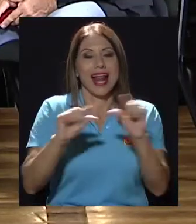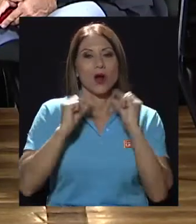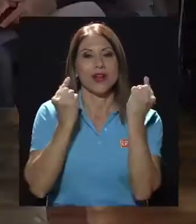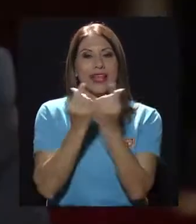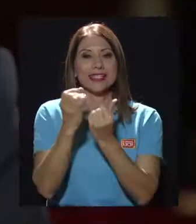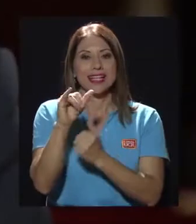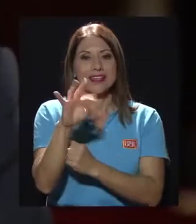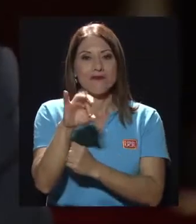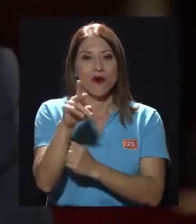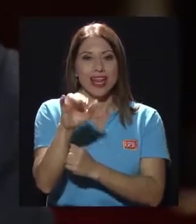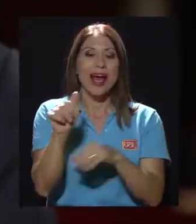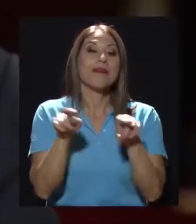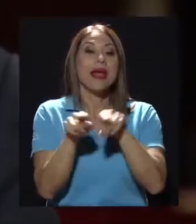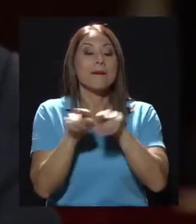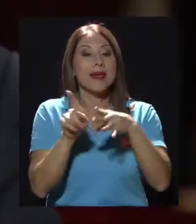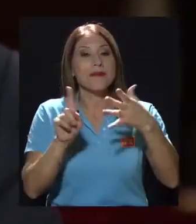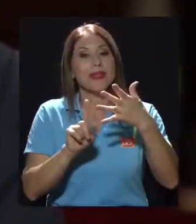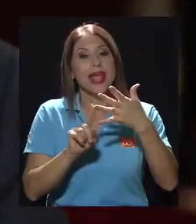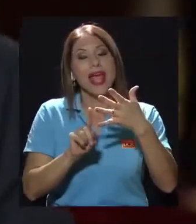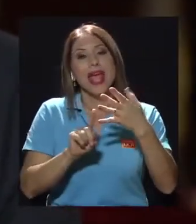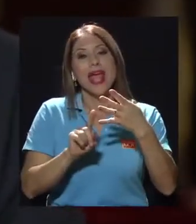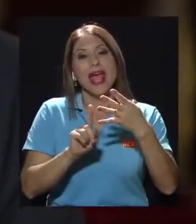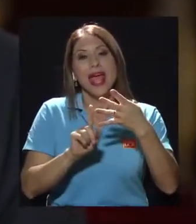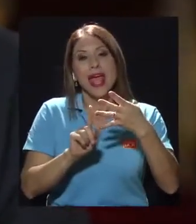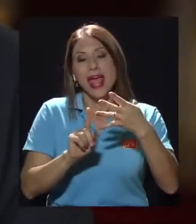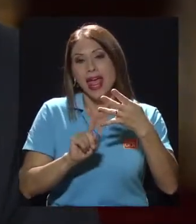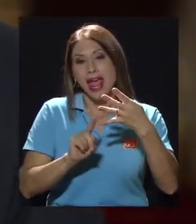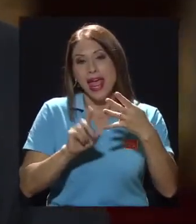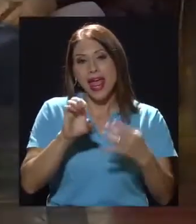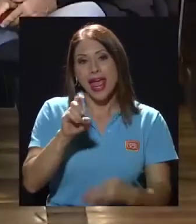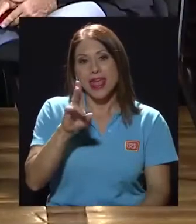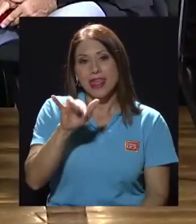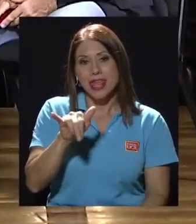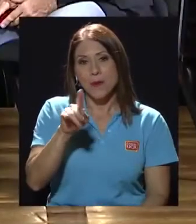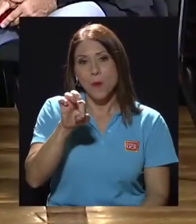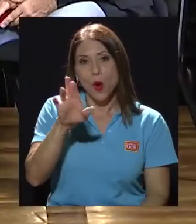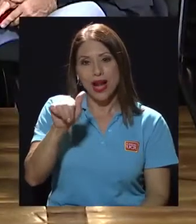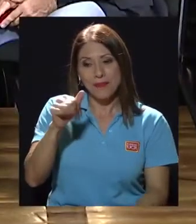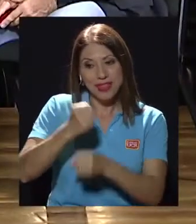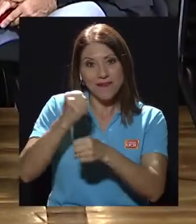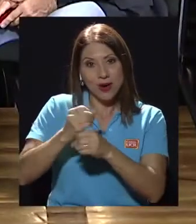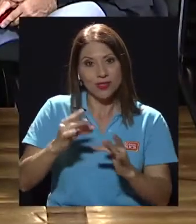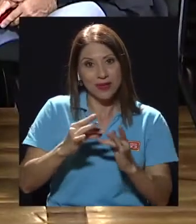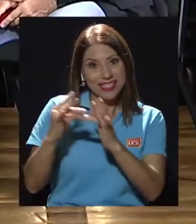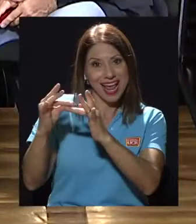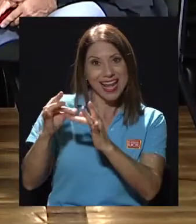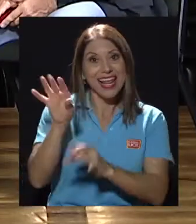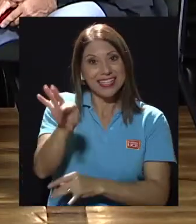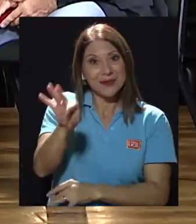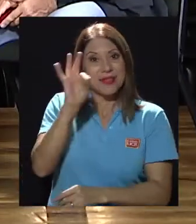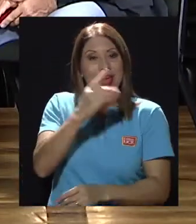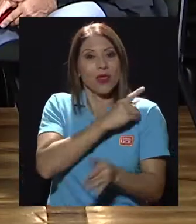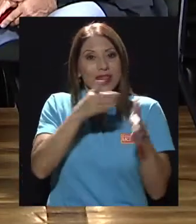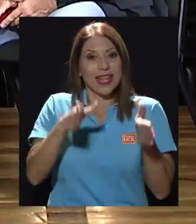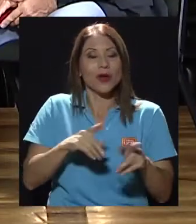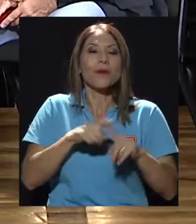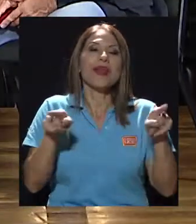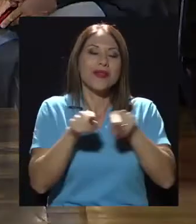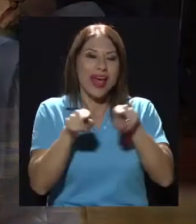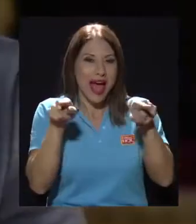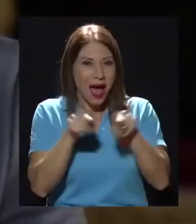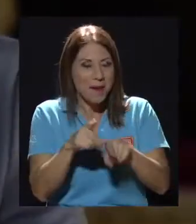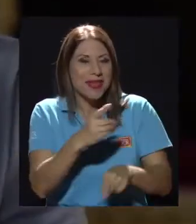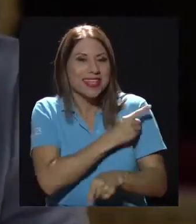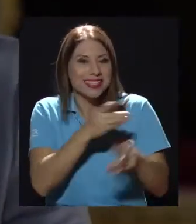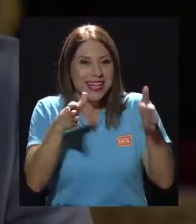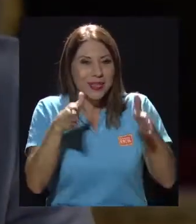Mora, que en este caso, en el trabajo especial que es premiado, es invitado director, pero también es director de la Orquesta Sinfónica